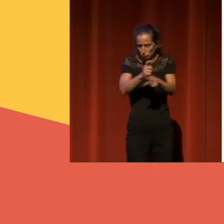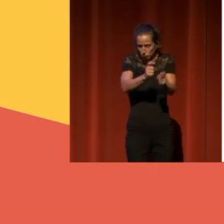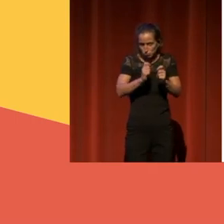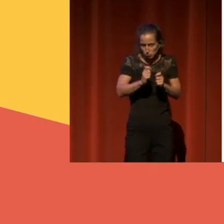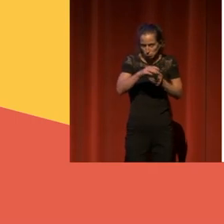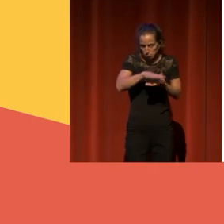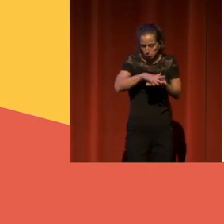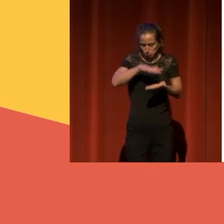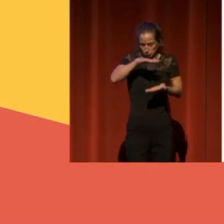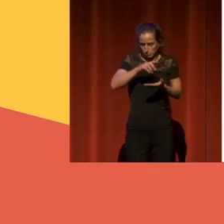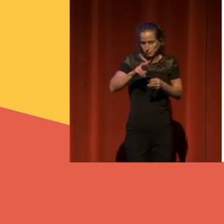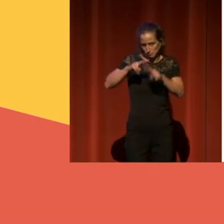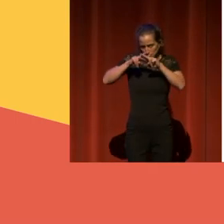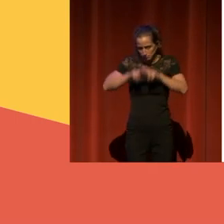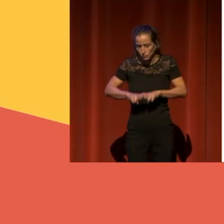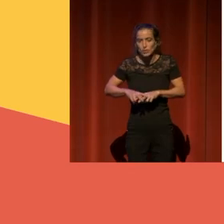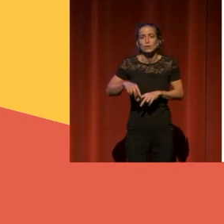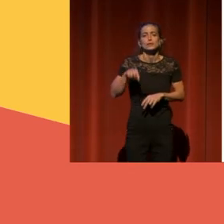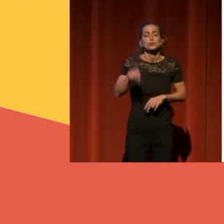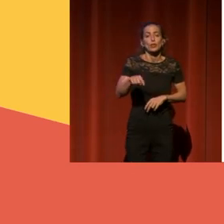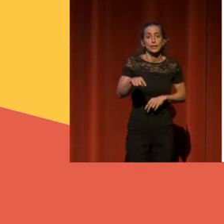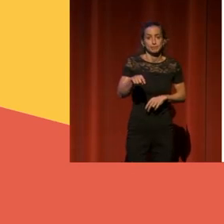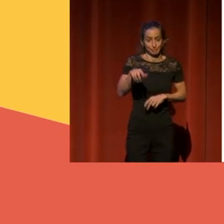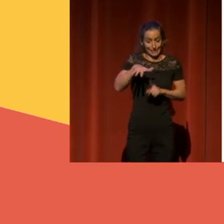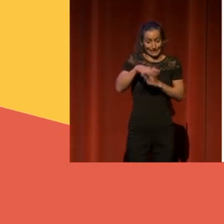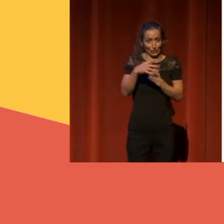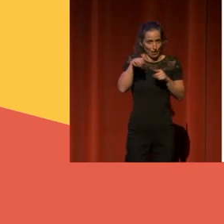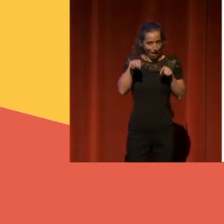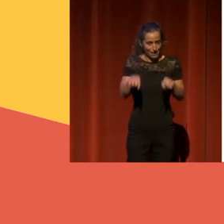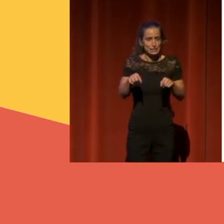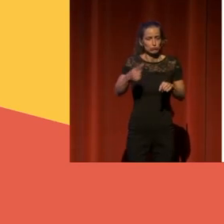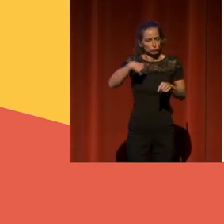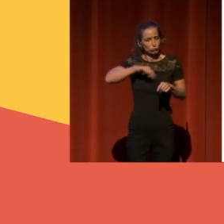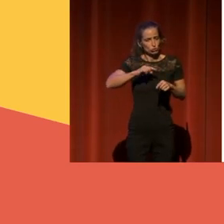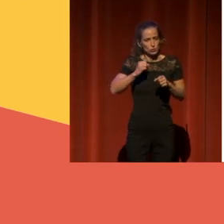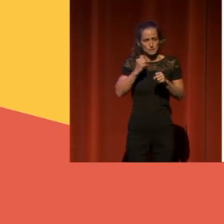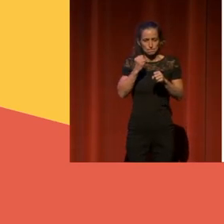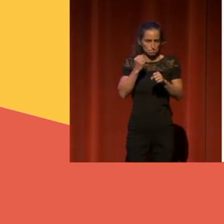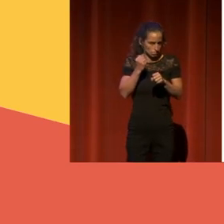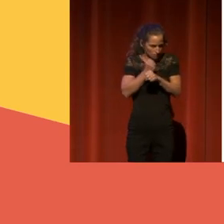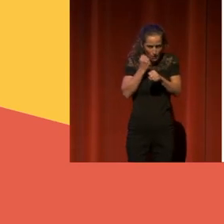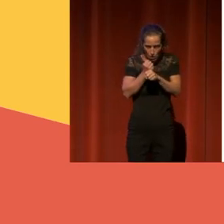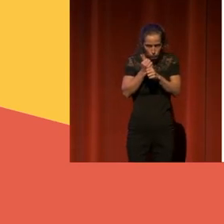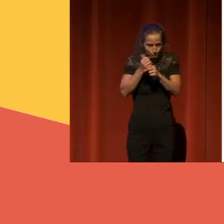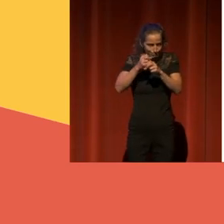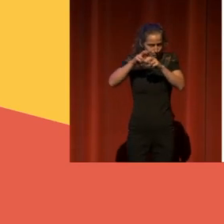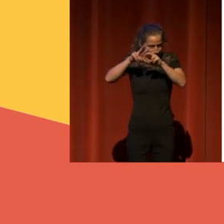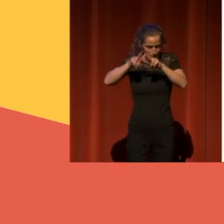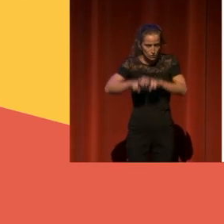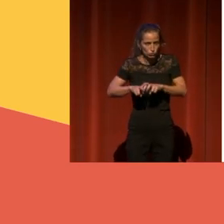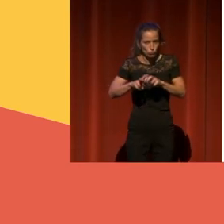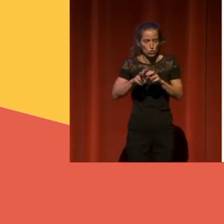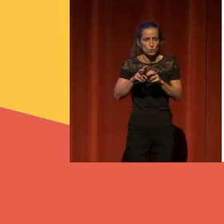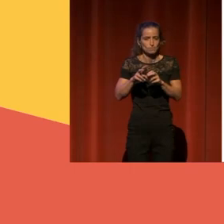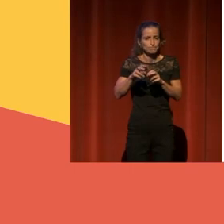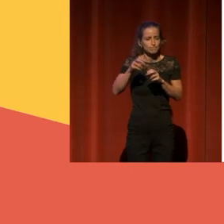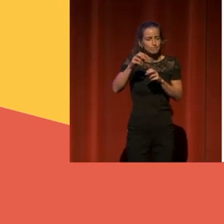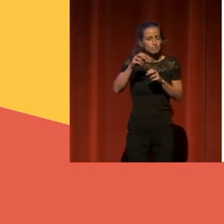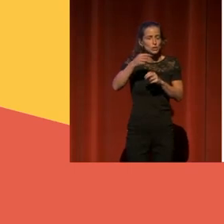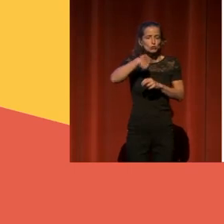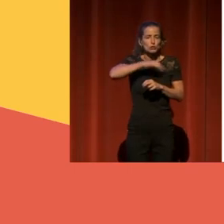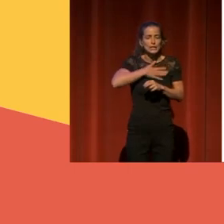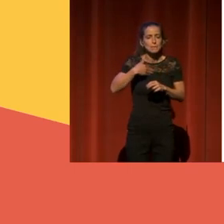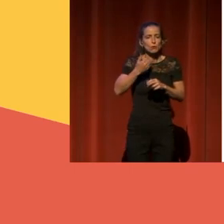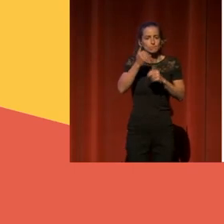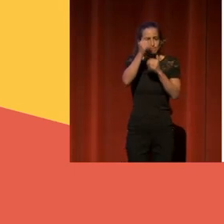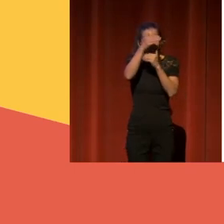surgido este actual trabajo, que lo que pretende es poner el foco muy especialmente en las